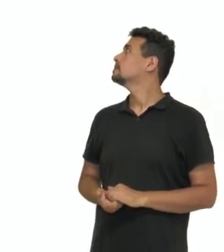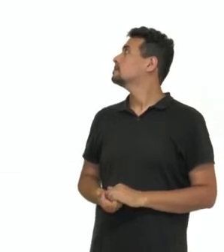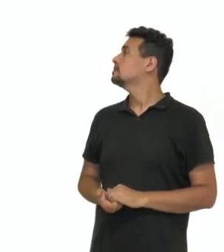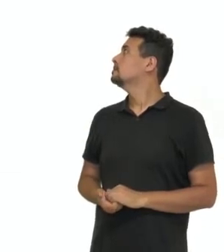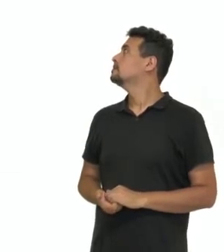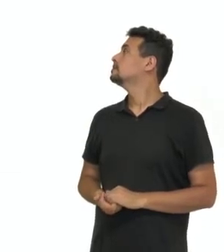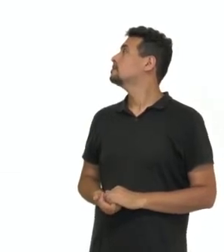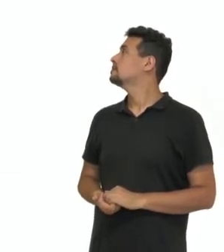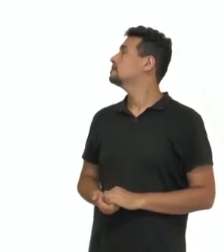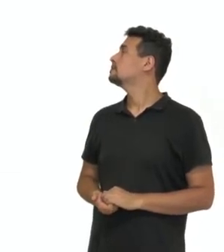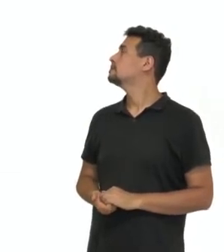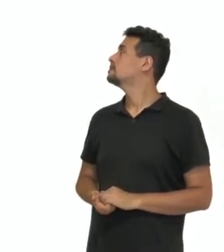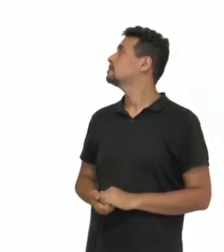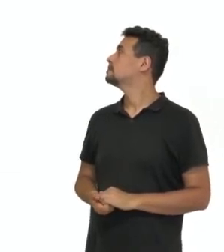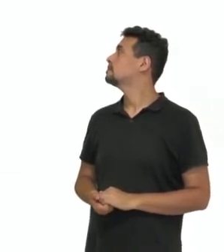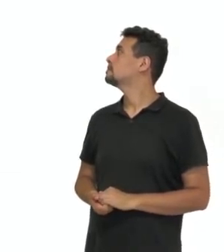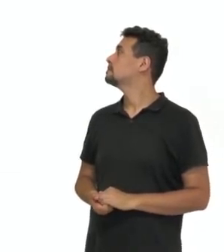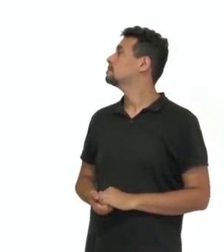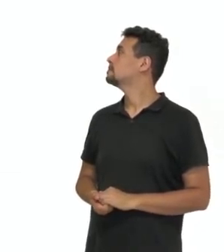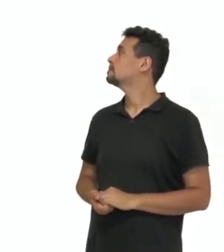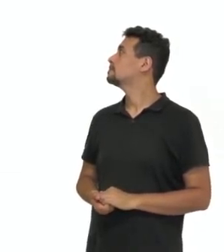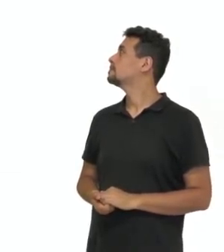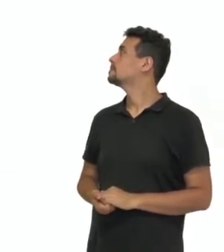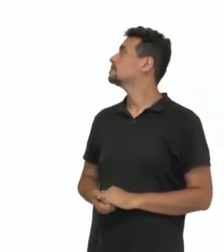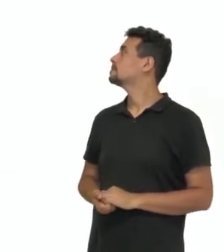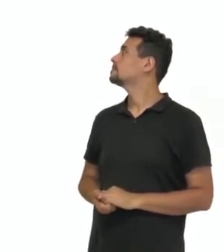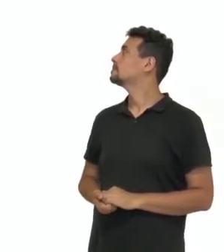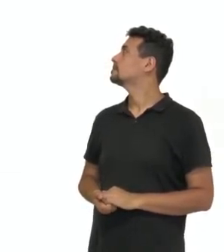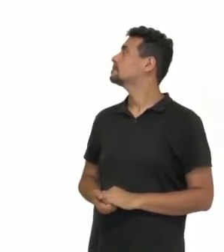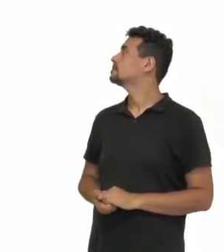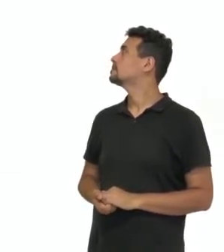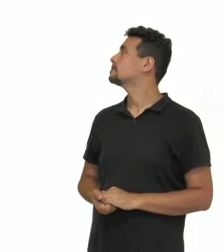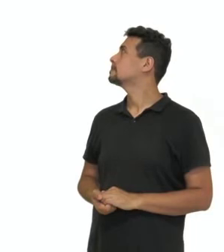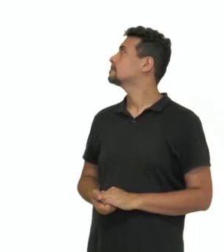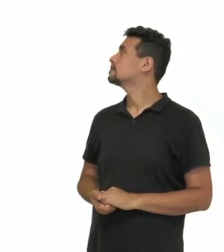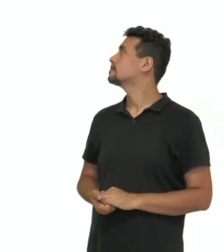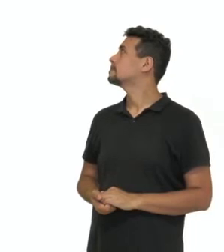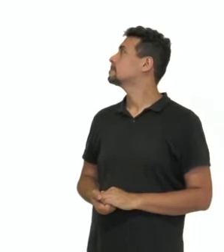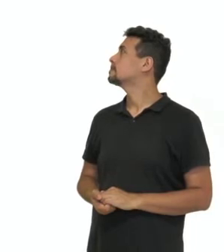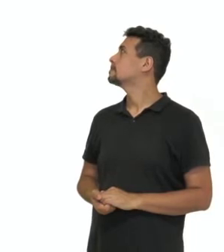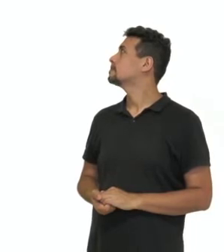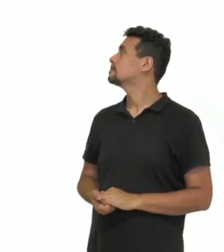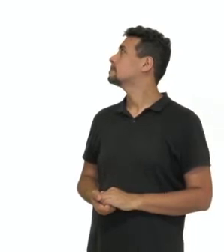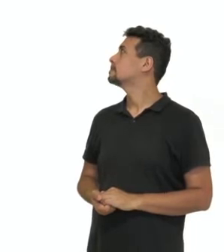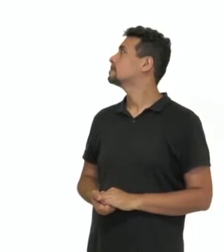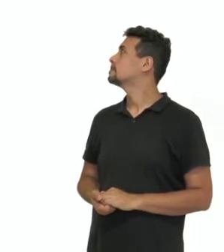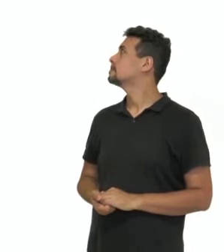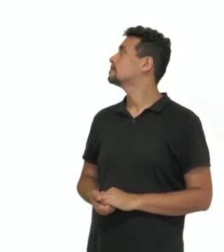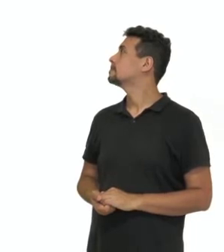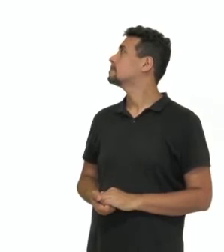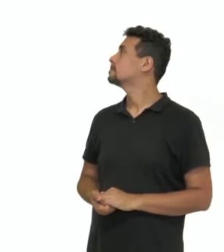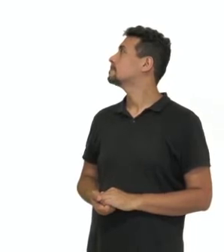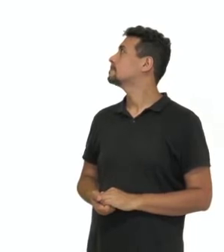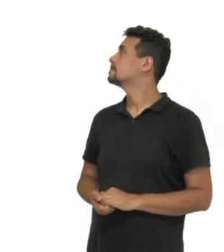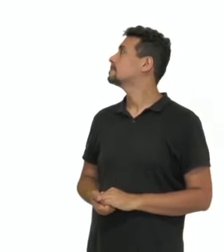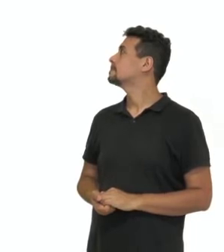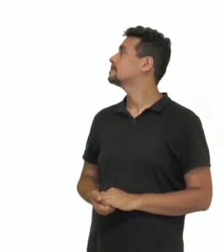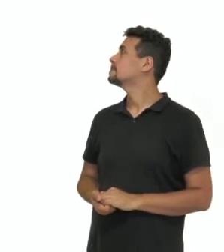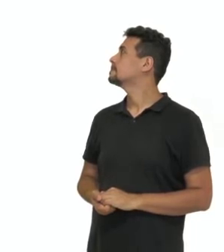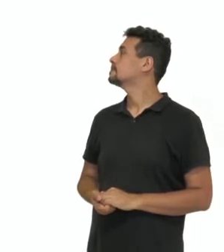entendió, regalamos, entendimos, regalasteis, entendisteis,